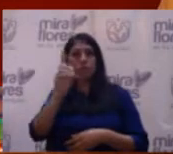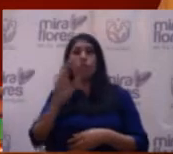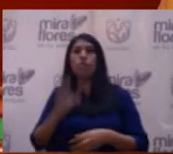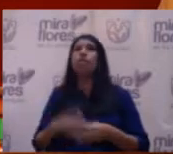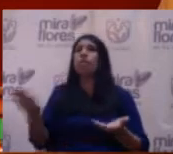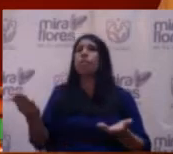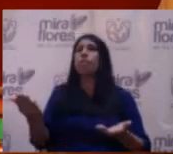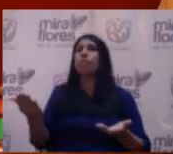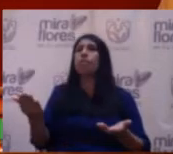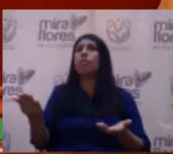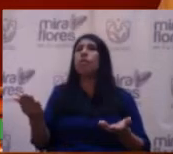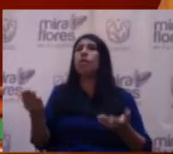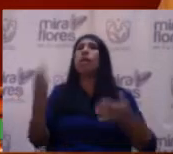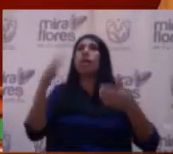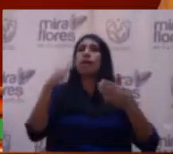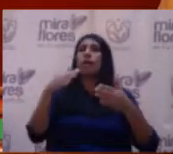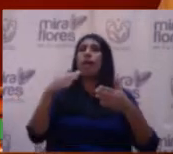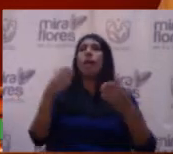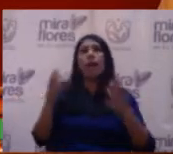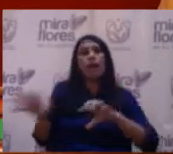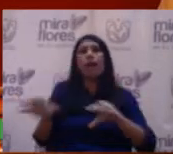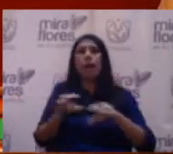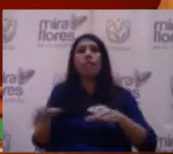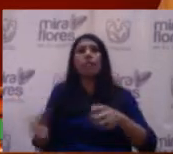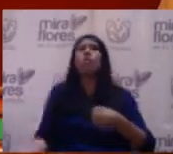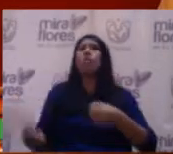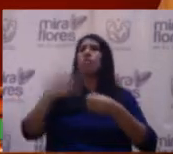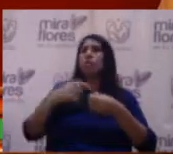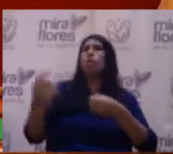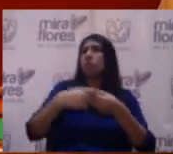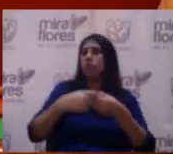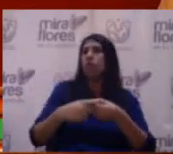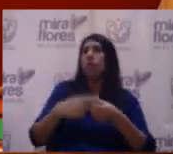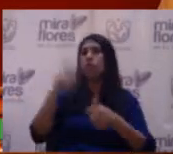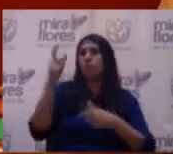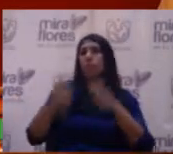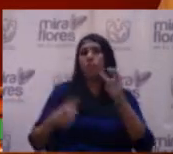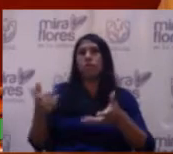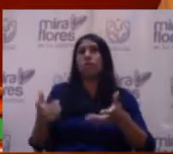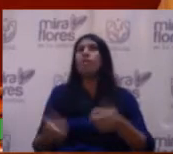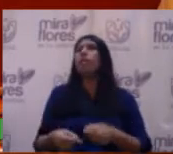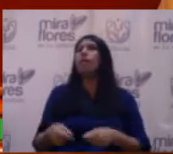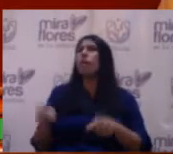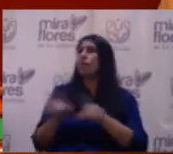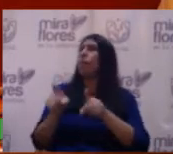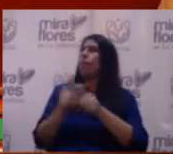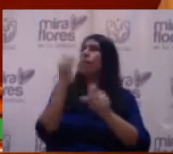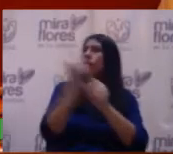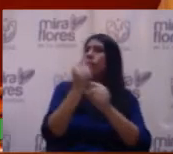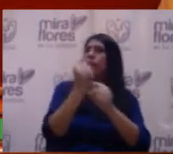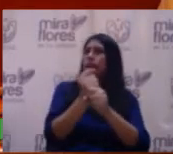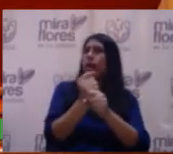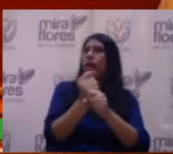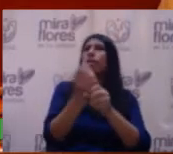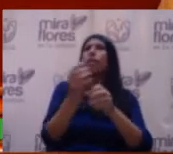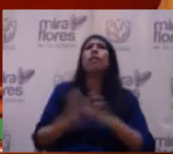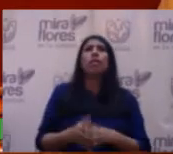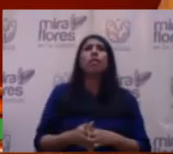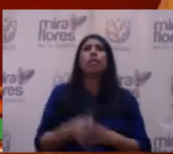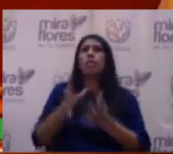puertas para poder, de alguna manera adicional, aparte de lo que se hace acá, trabajar y formar a nuestros